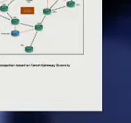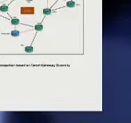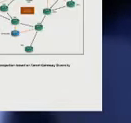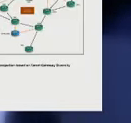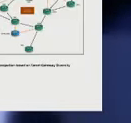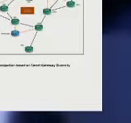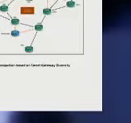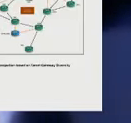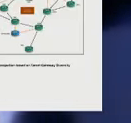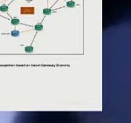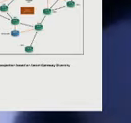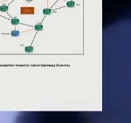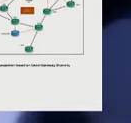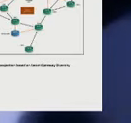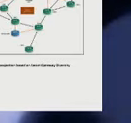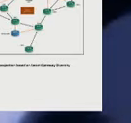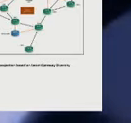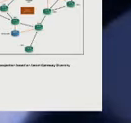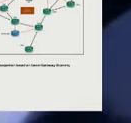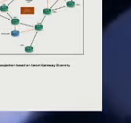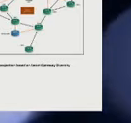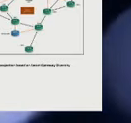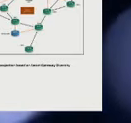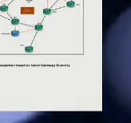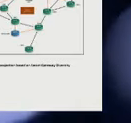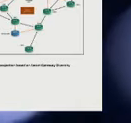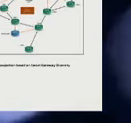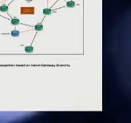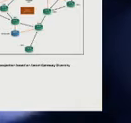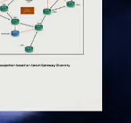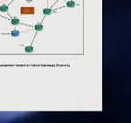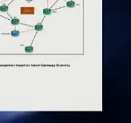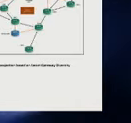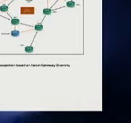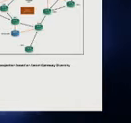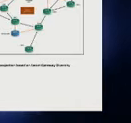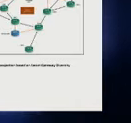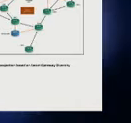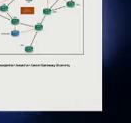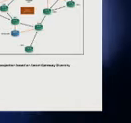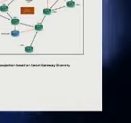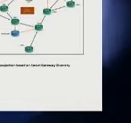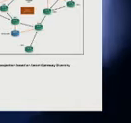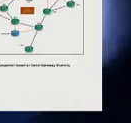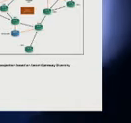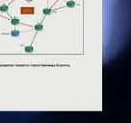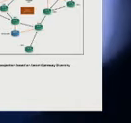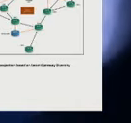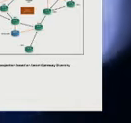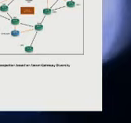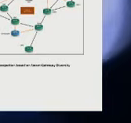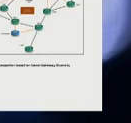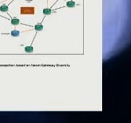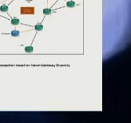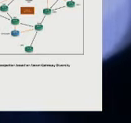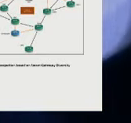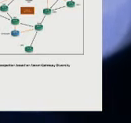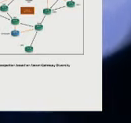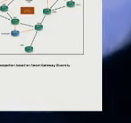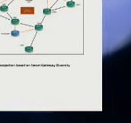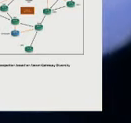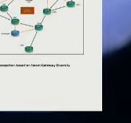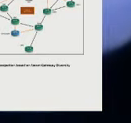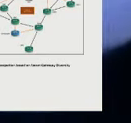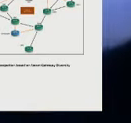se maximicen la relación portadora a interferencia o portadora a ruido